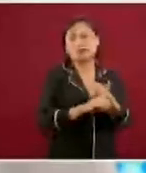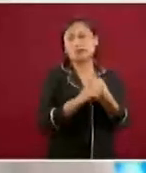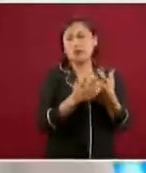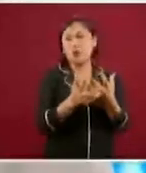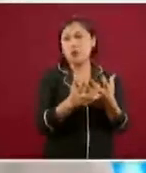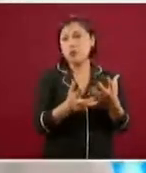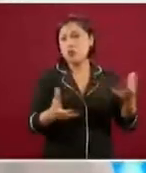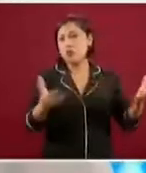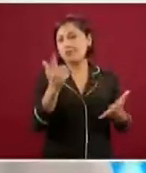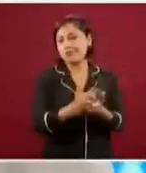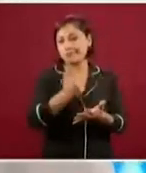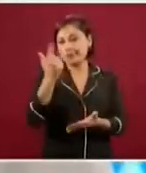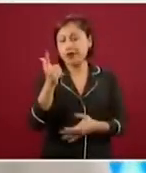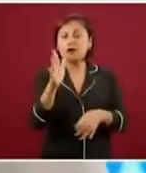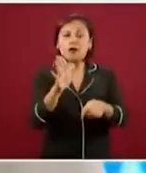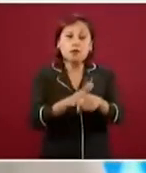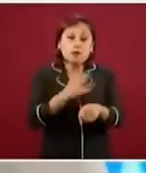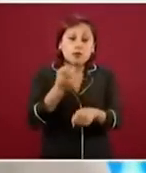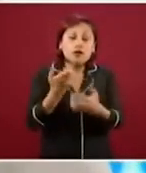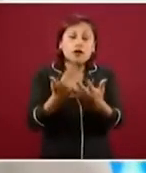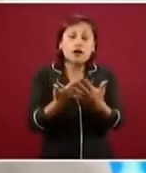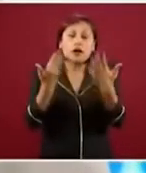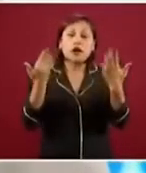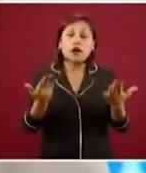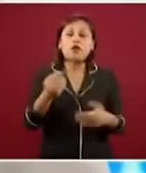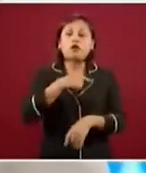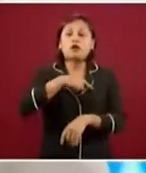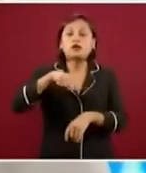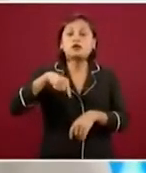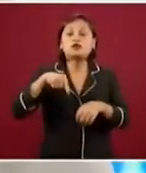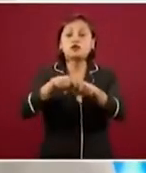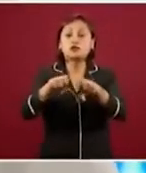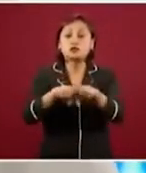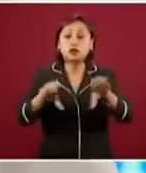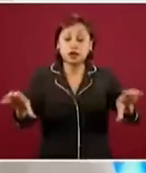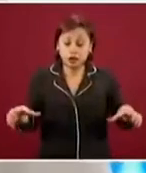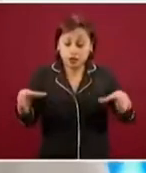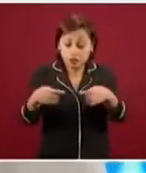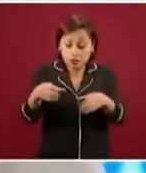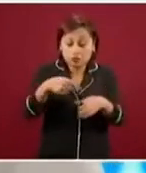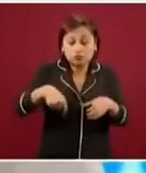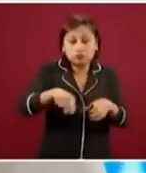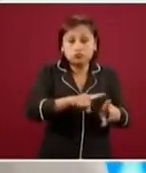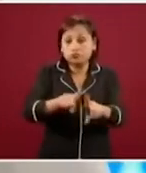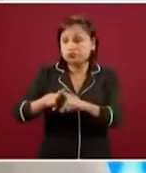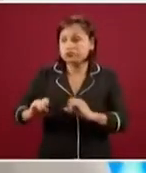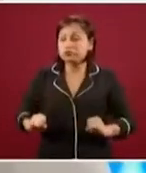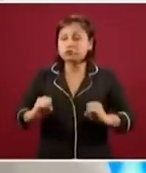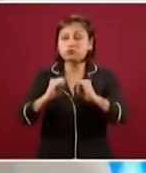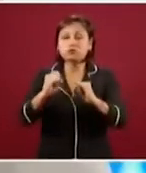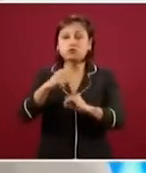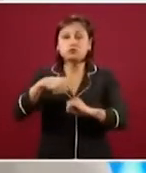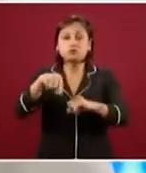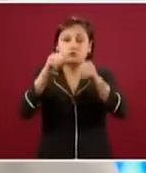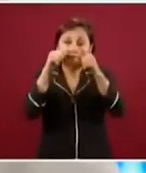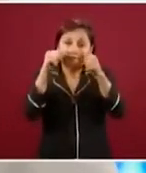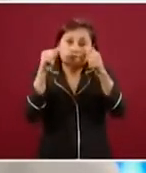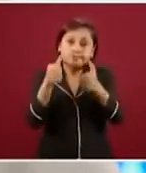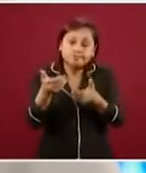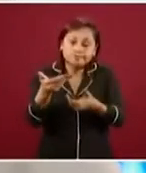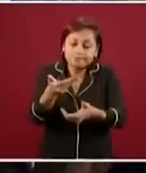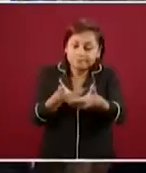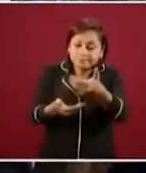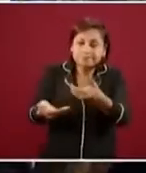En este grupo interinstitucional estamos colaborando con acciones conjuntas,